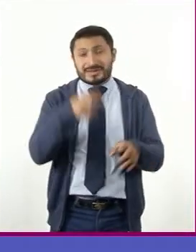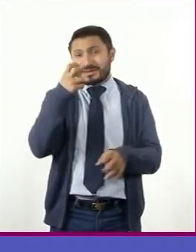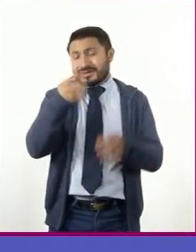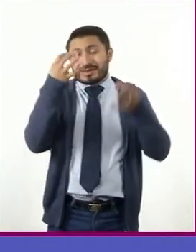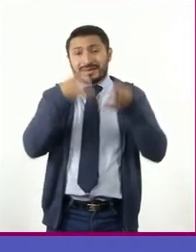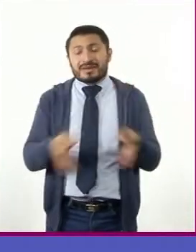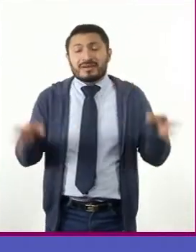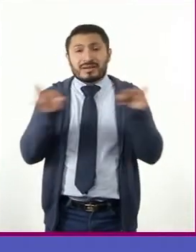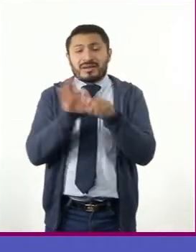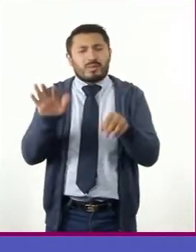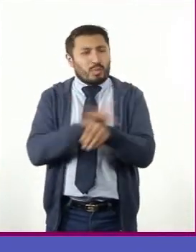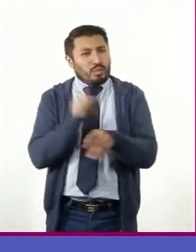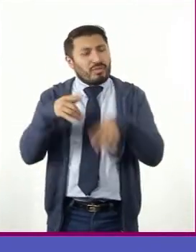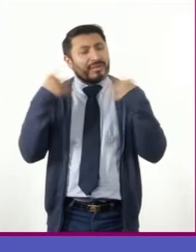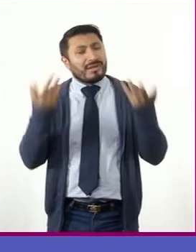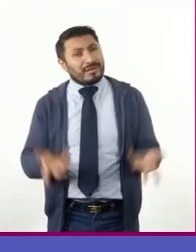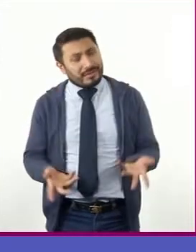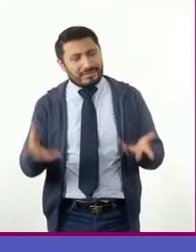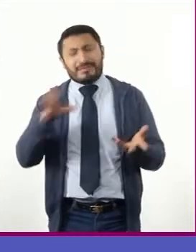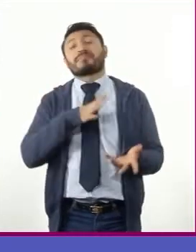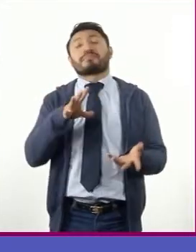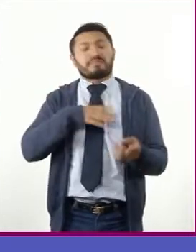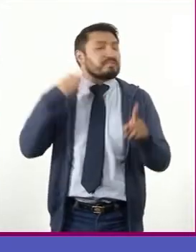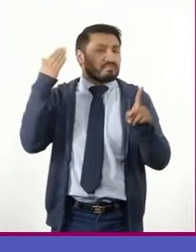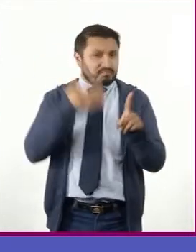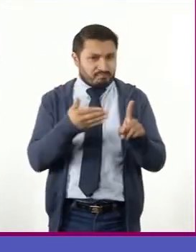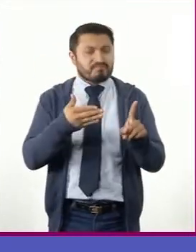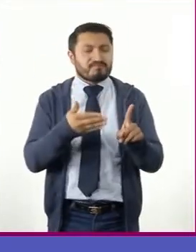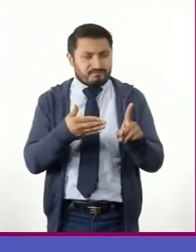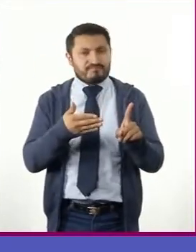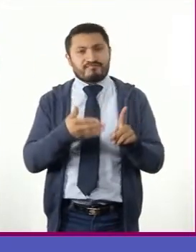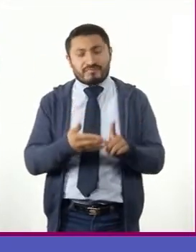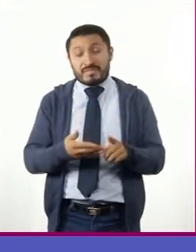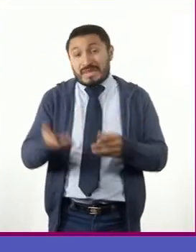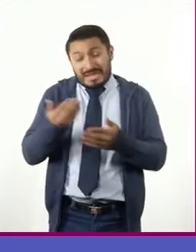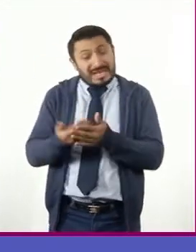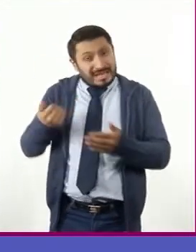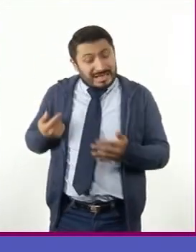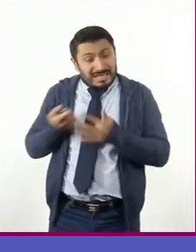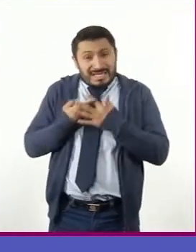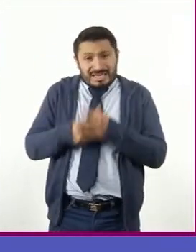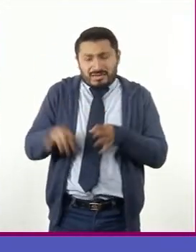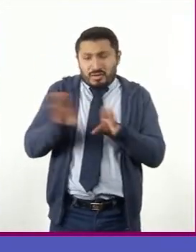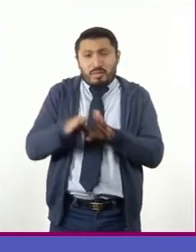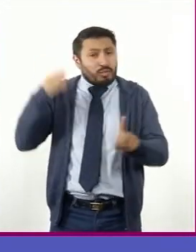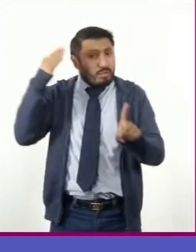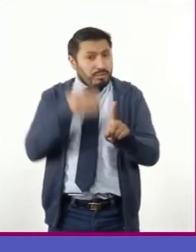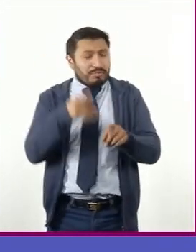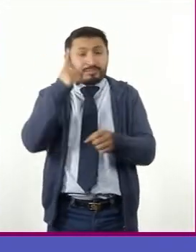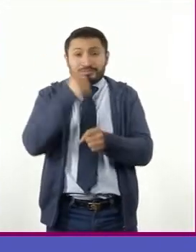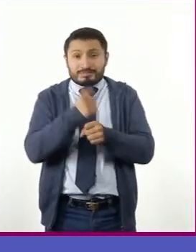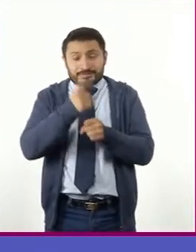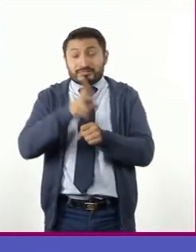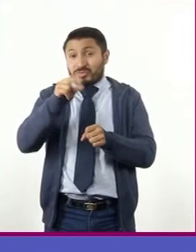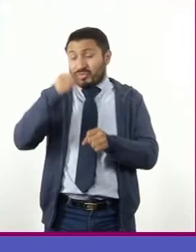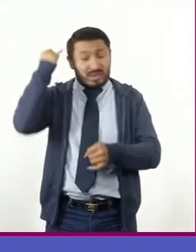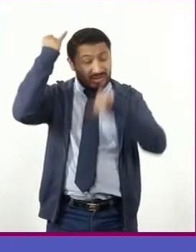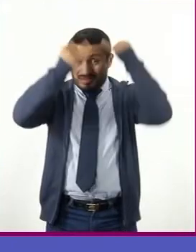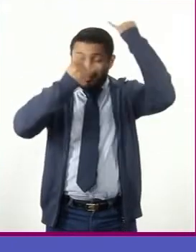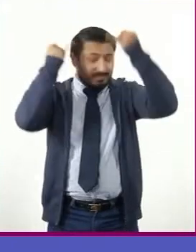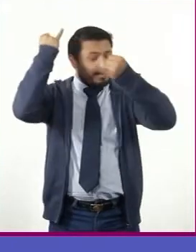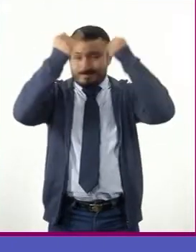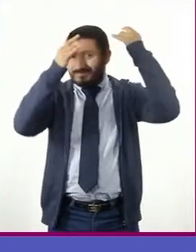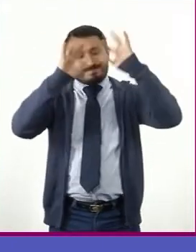importantes porque finalmente tenían una intención, en principio, una primera intención no ficcional, es decir, que